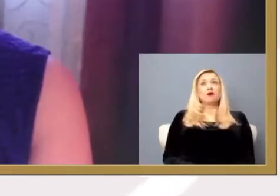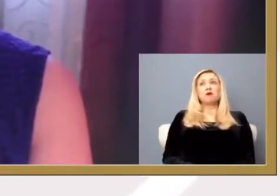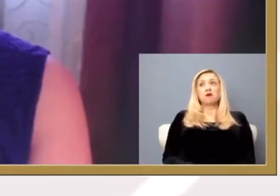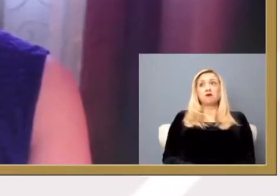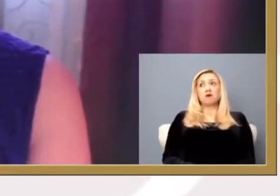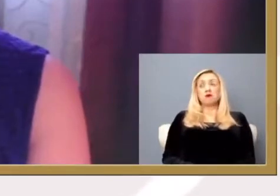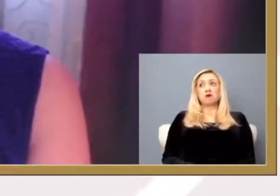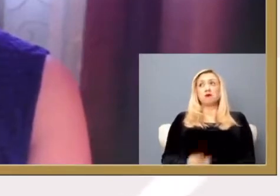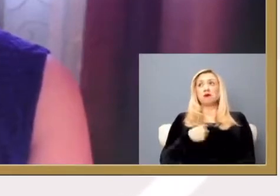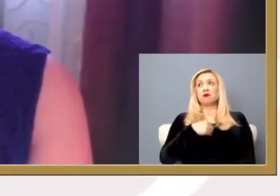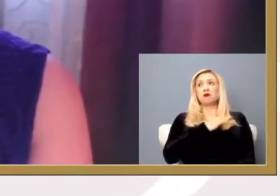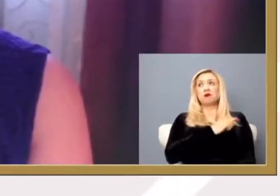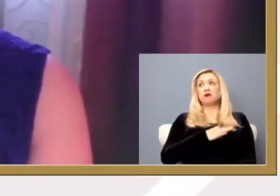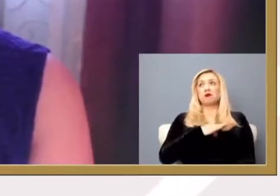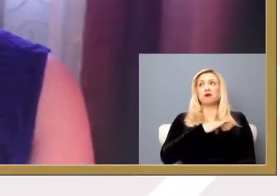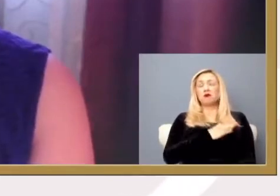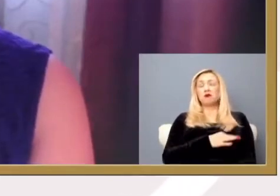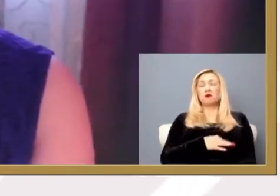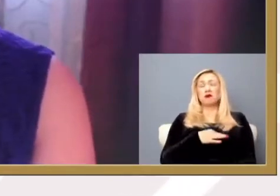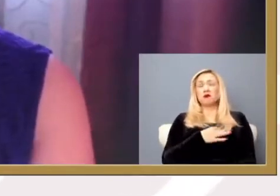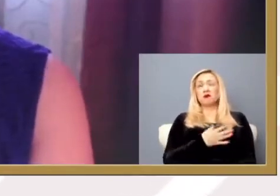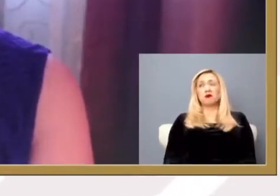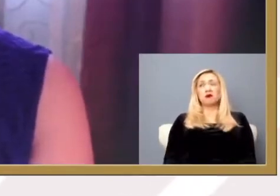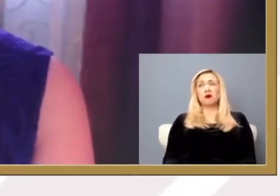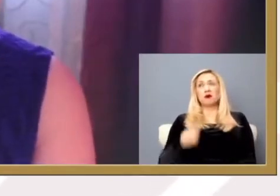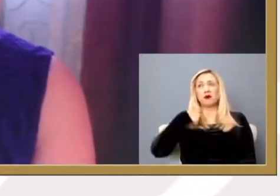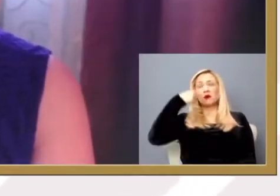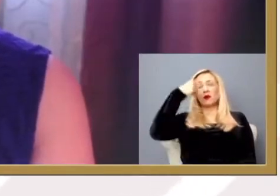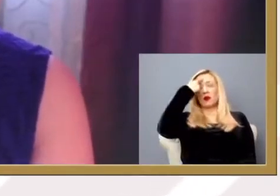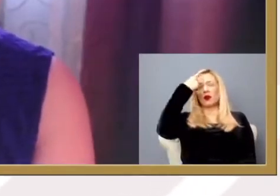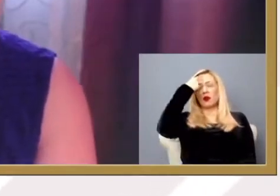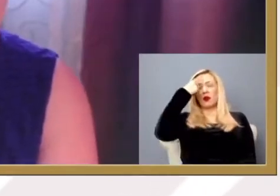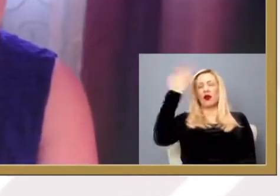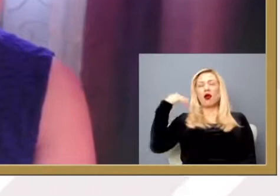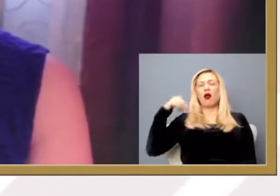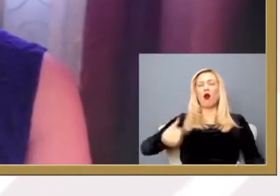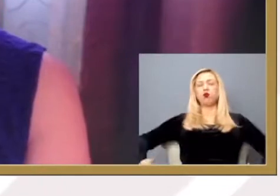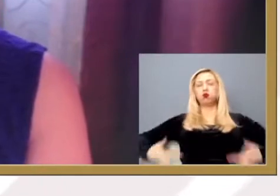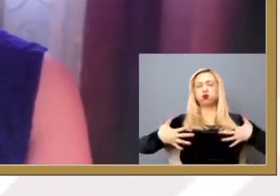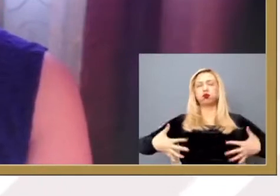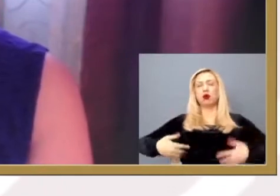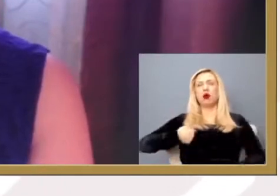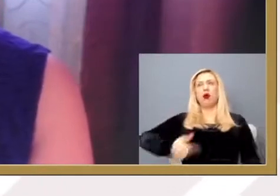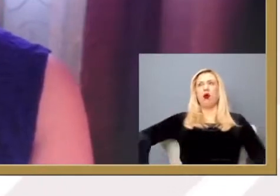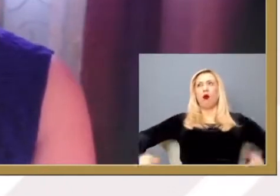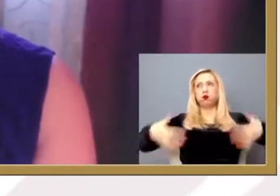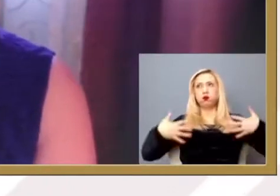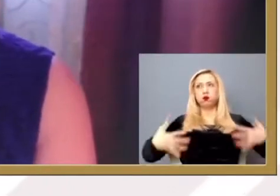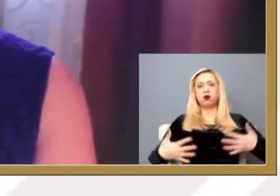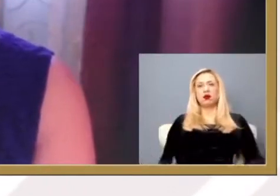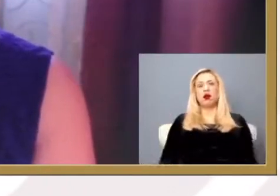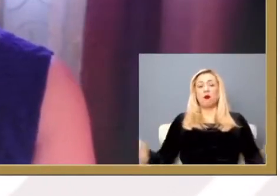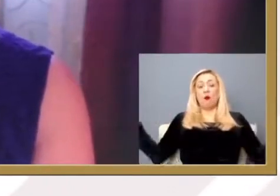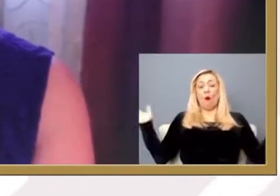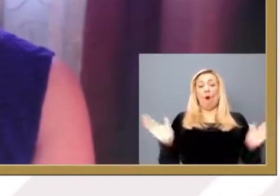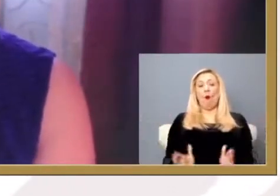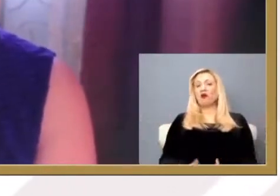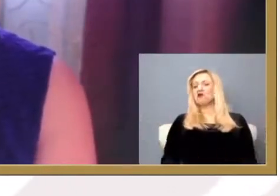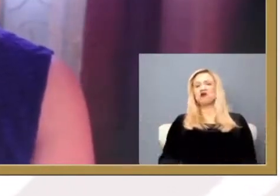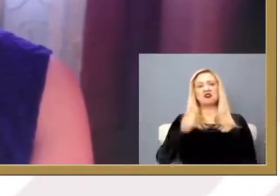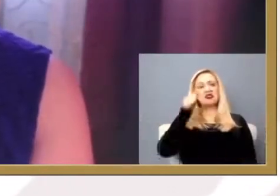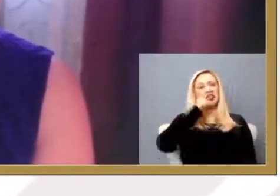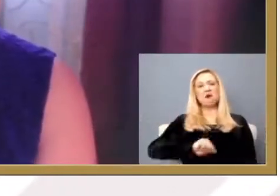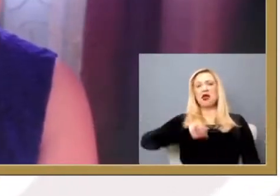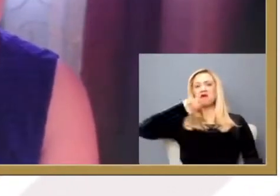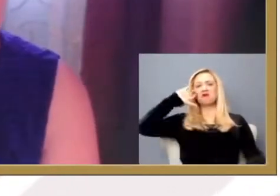cuentas siempre te recuerdan en esta normalización que fuiste gorda. Nunca dejarás de ser gorda aunque bajes de peso, siempre estará ahí